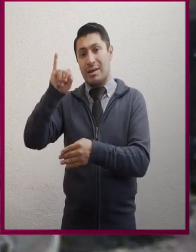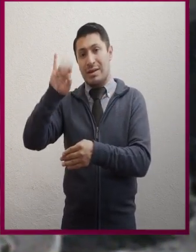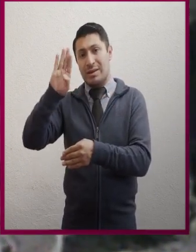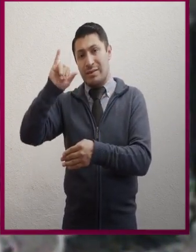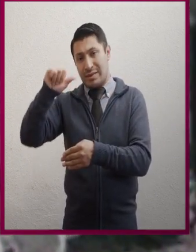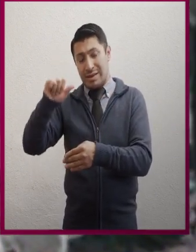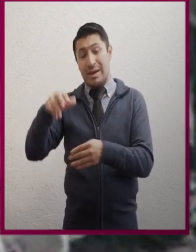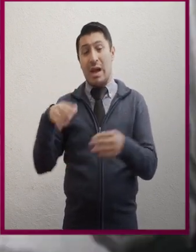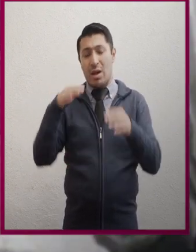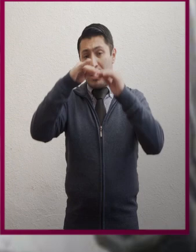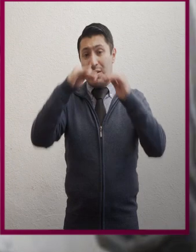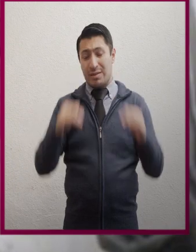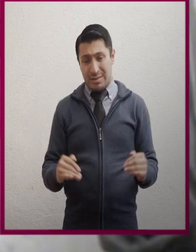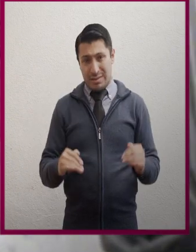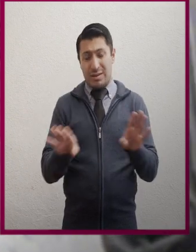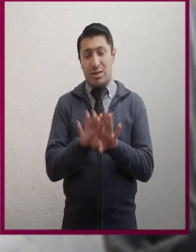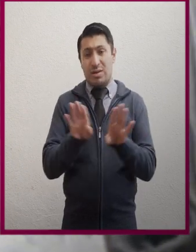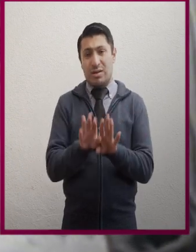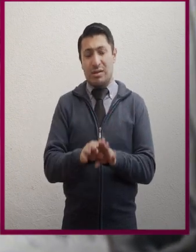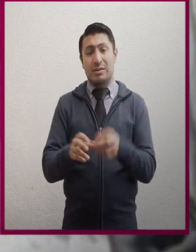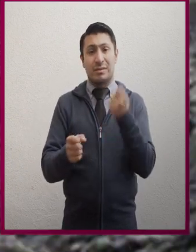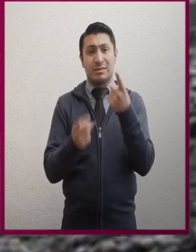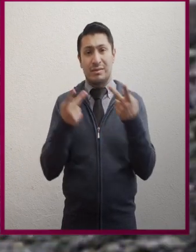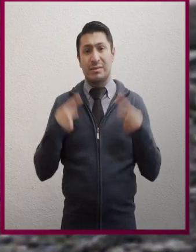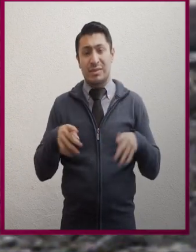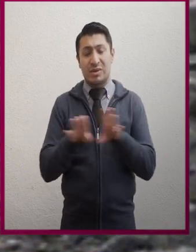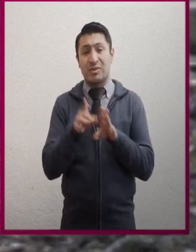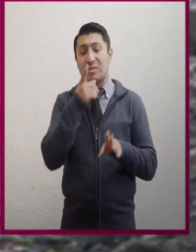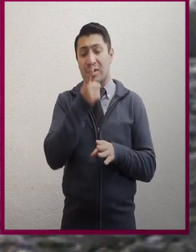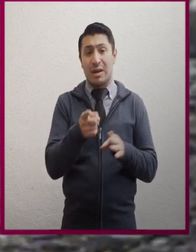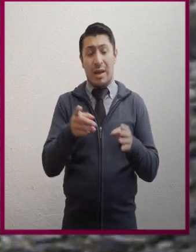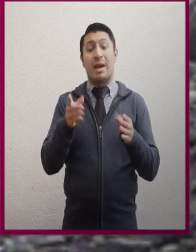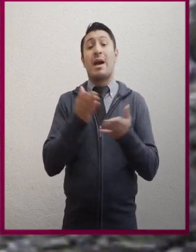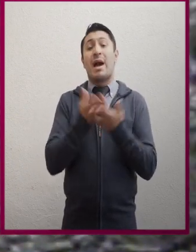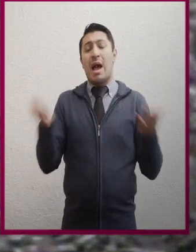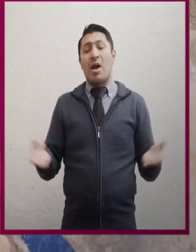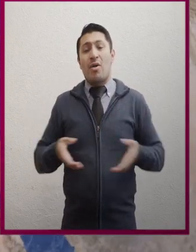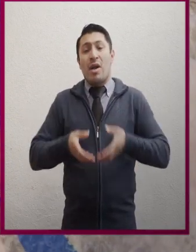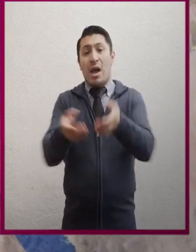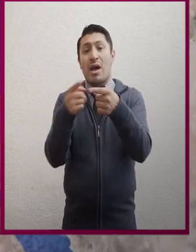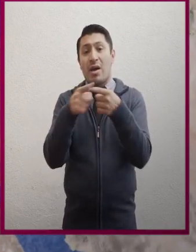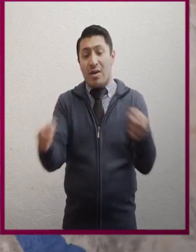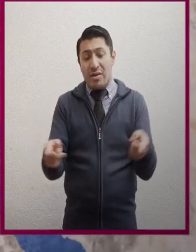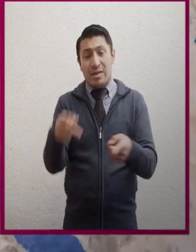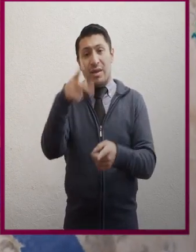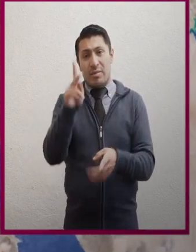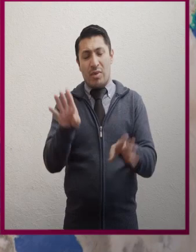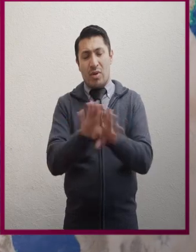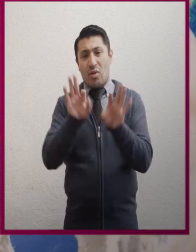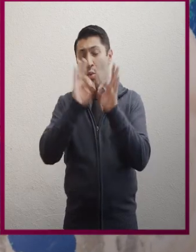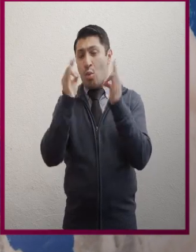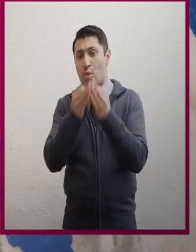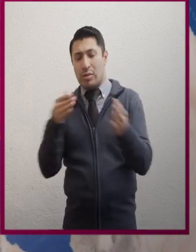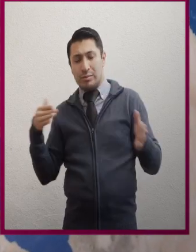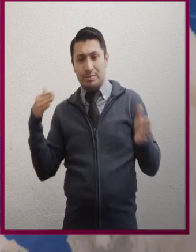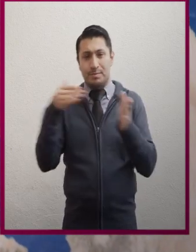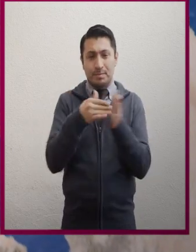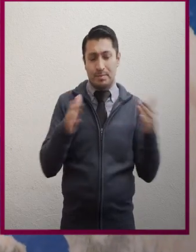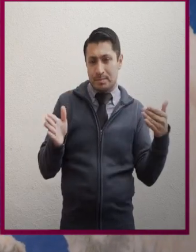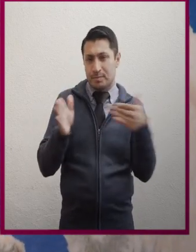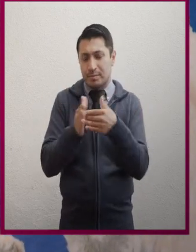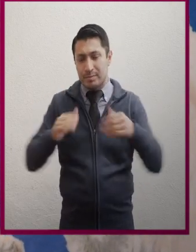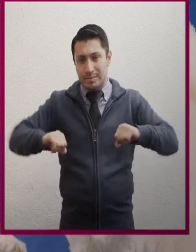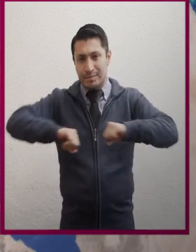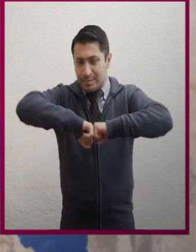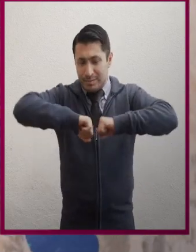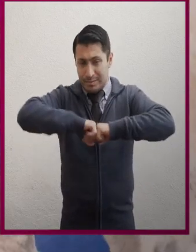disminuyó. La gente de la región asegura que las rutas simplemente han cambiado. En general, las estrategias para